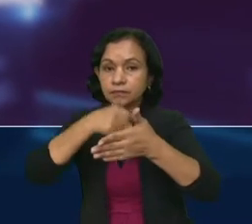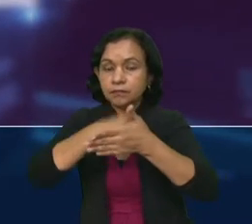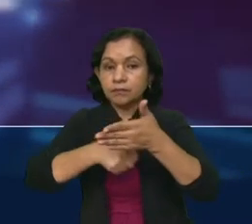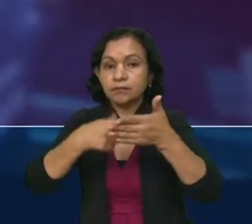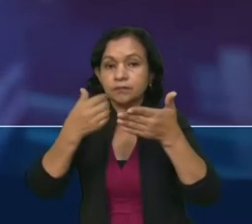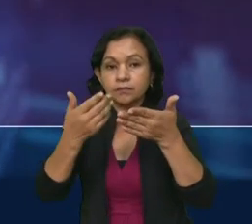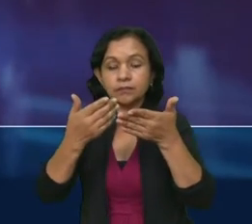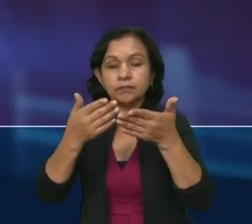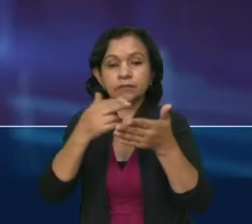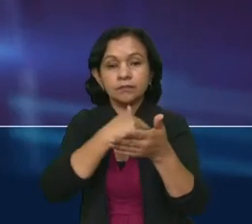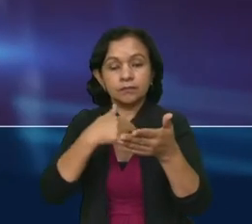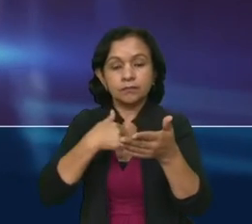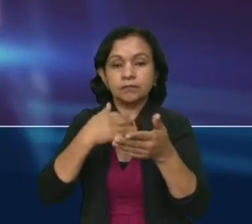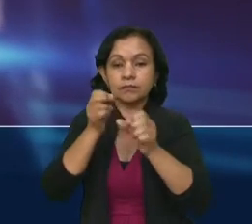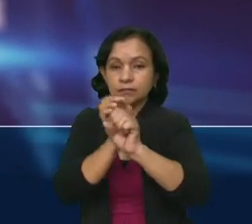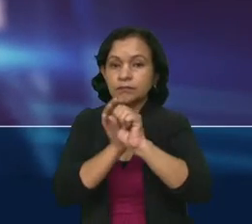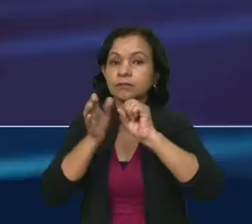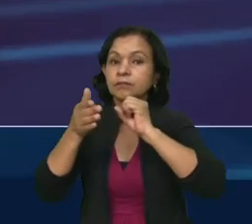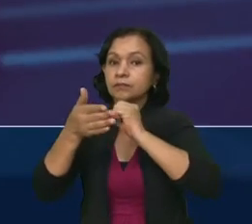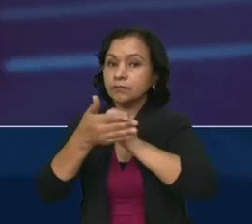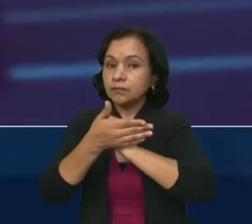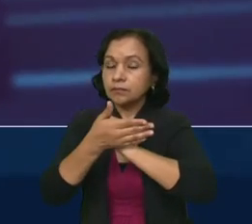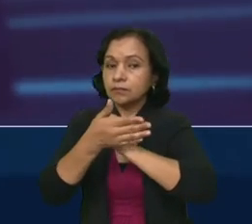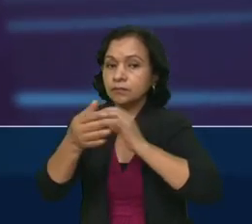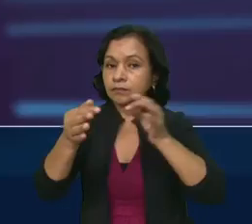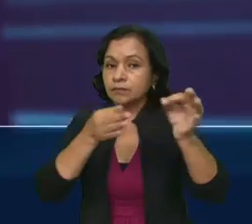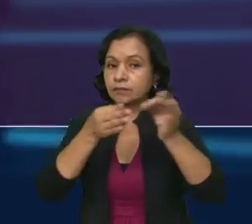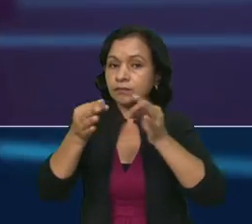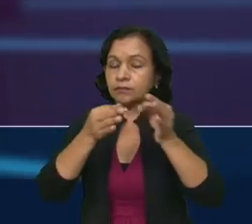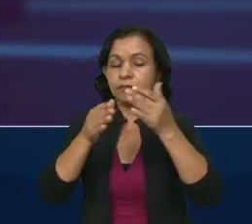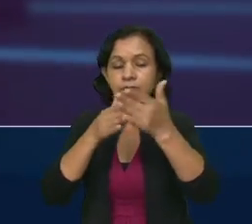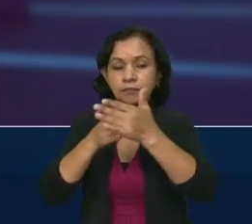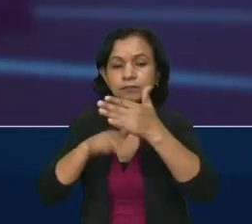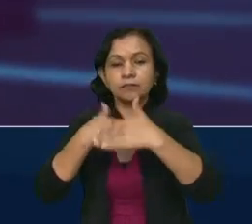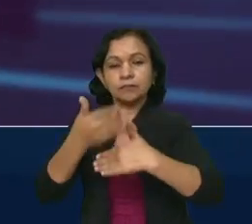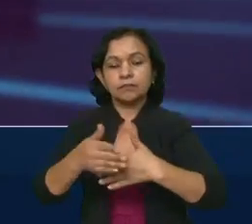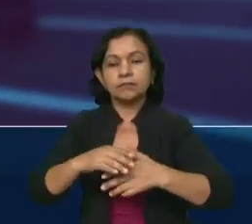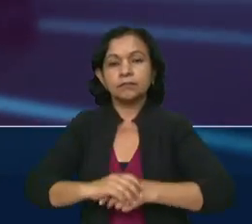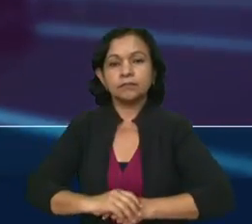el enfrentamiento al COVID-19. Los detalles al volver de la pausa.